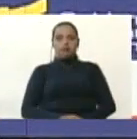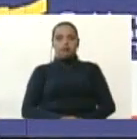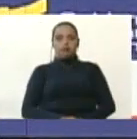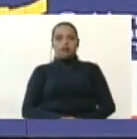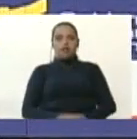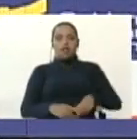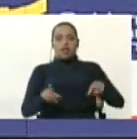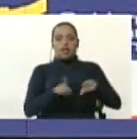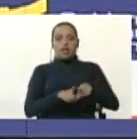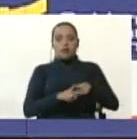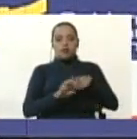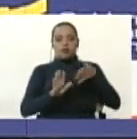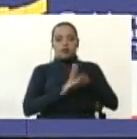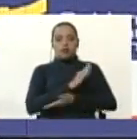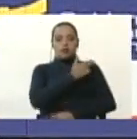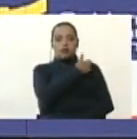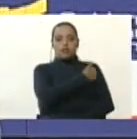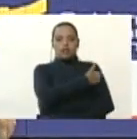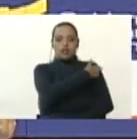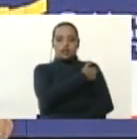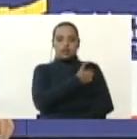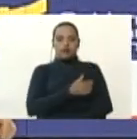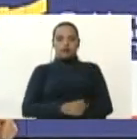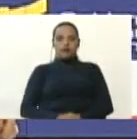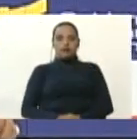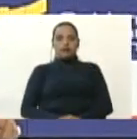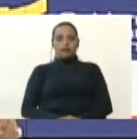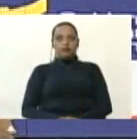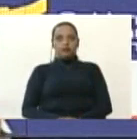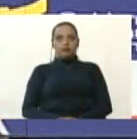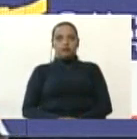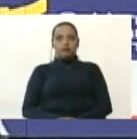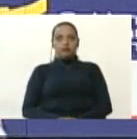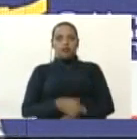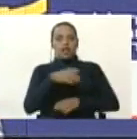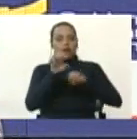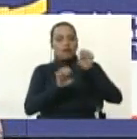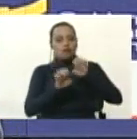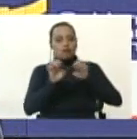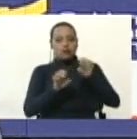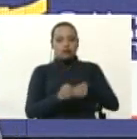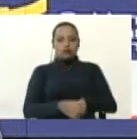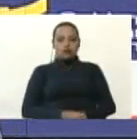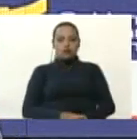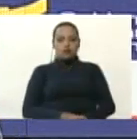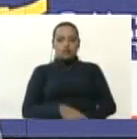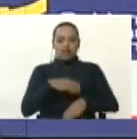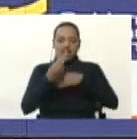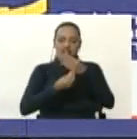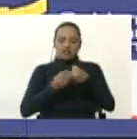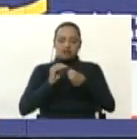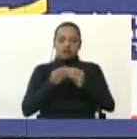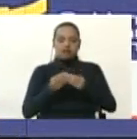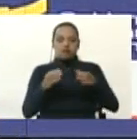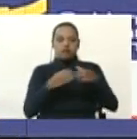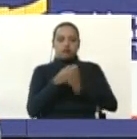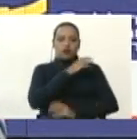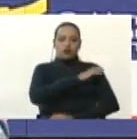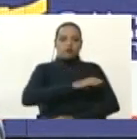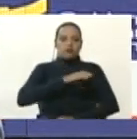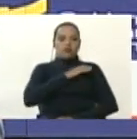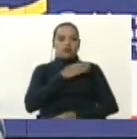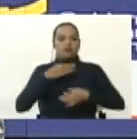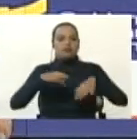de los hospitales también, estamos evaluando. He conformado una comisión especial que dé